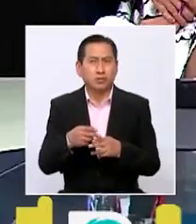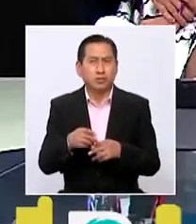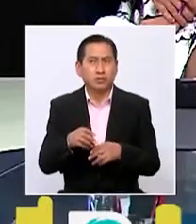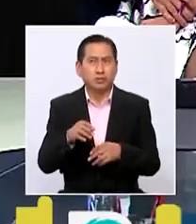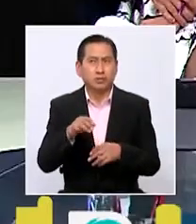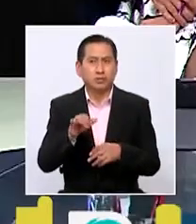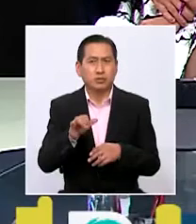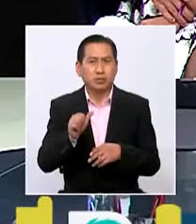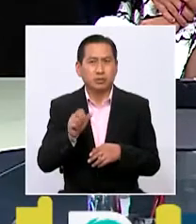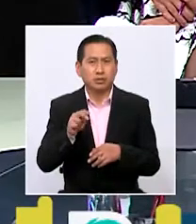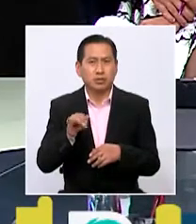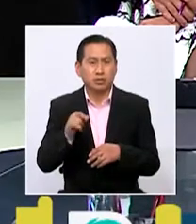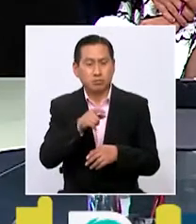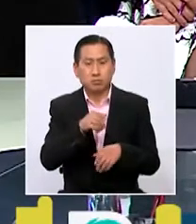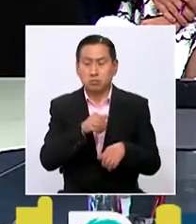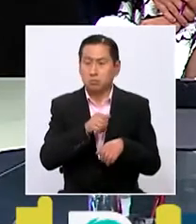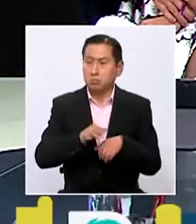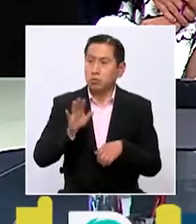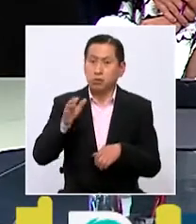que envió a su hija